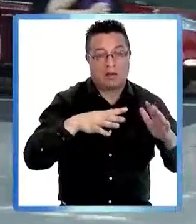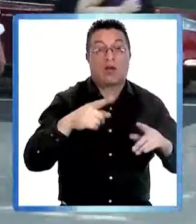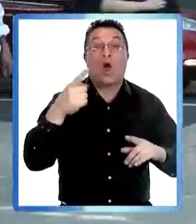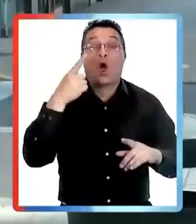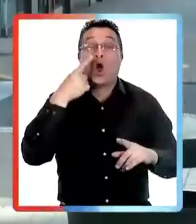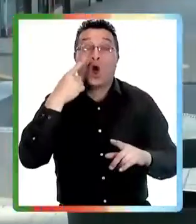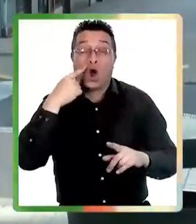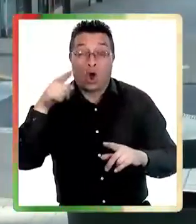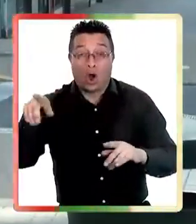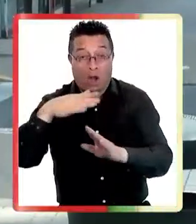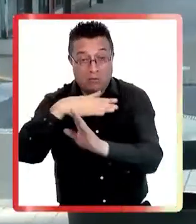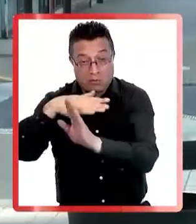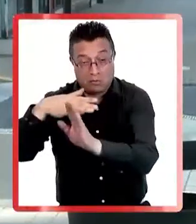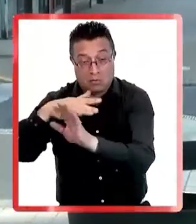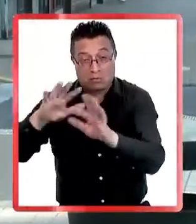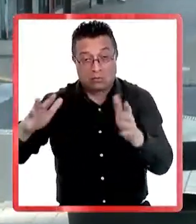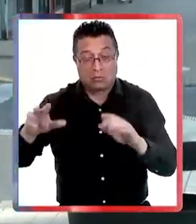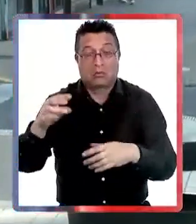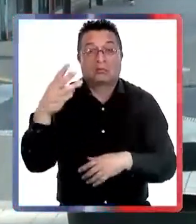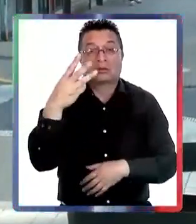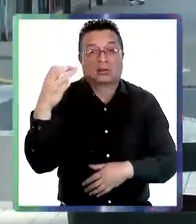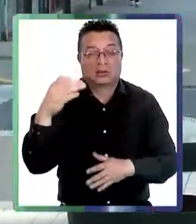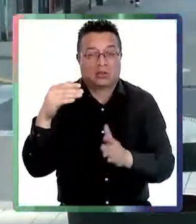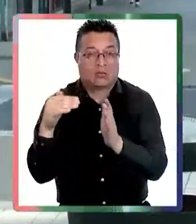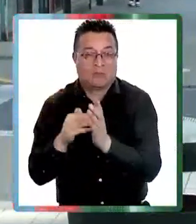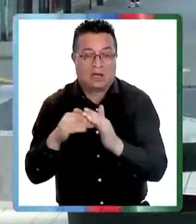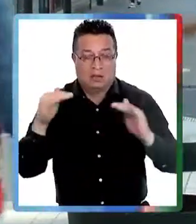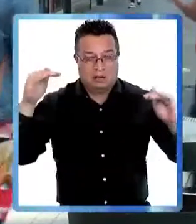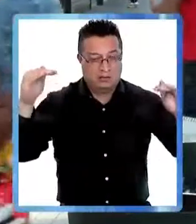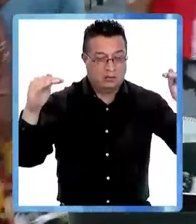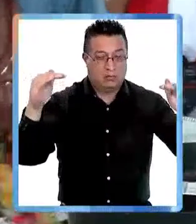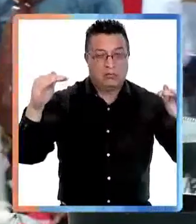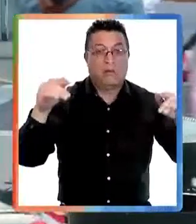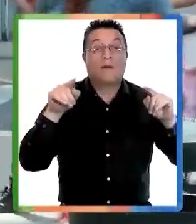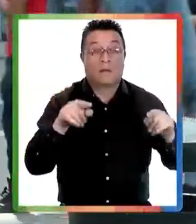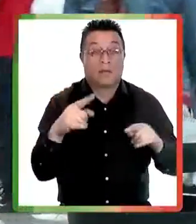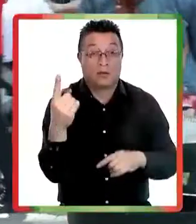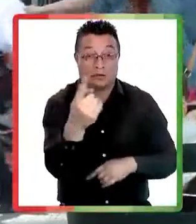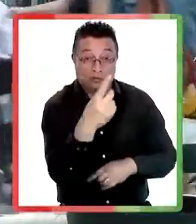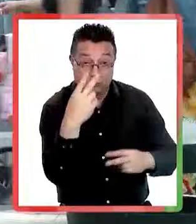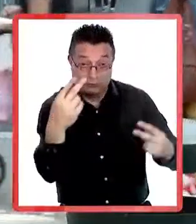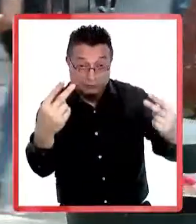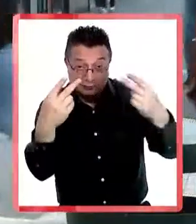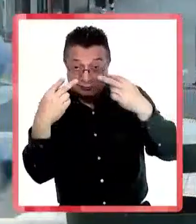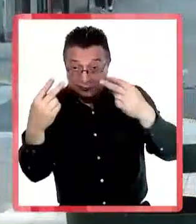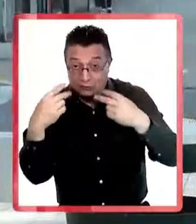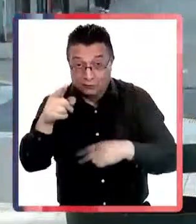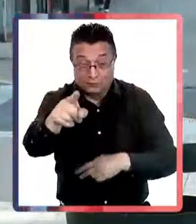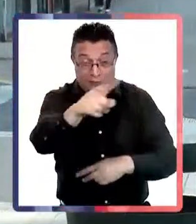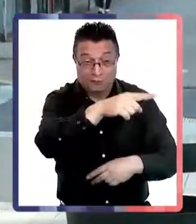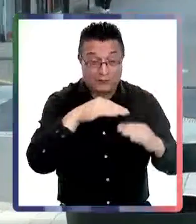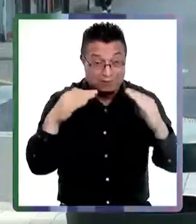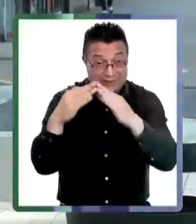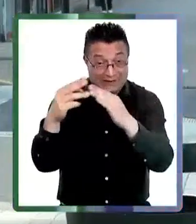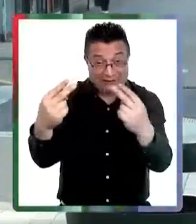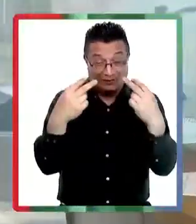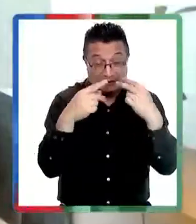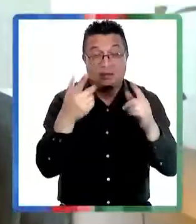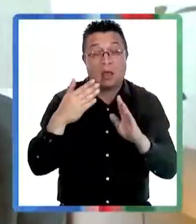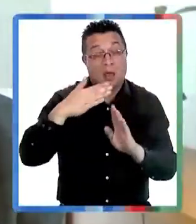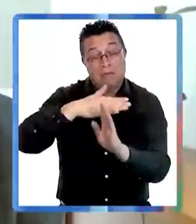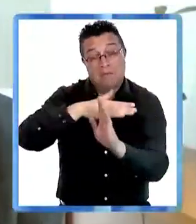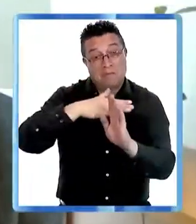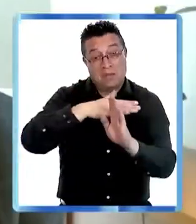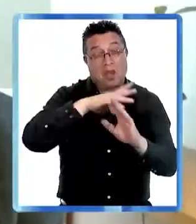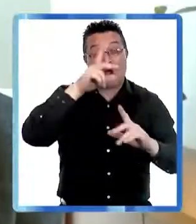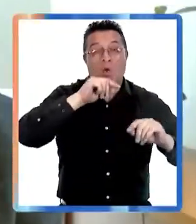y la mediana de la pensión del hombre el orden de 300.000 pesos. Para que la gente que nos está viendo y escuchando entienda, la